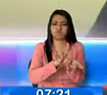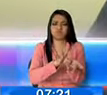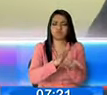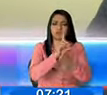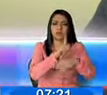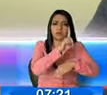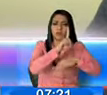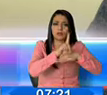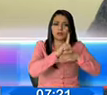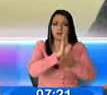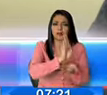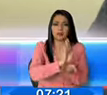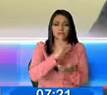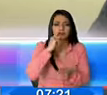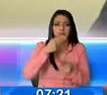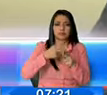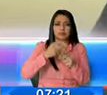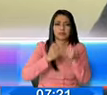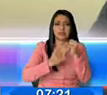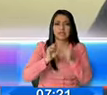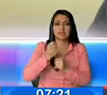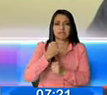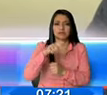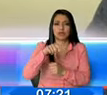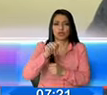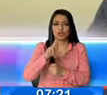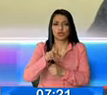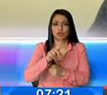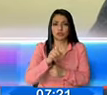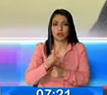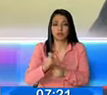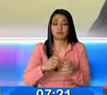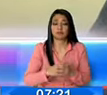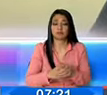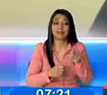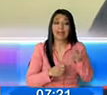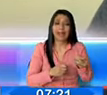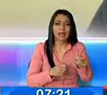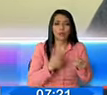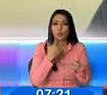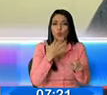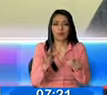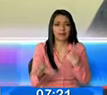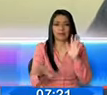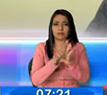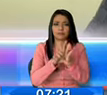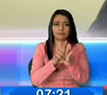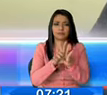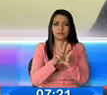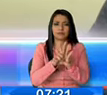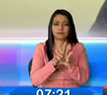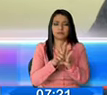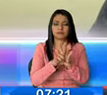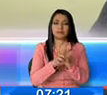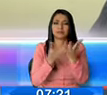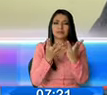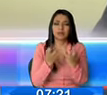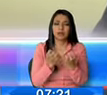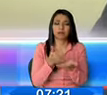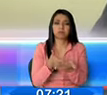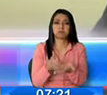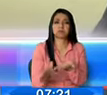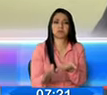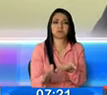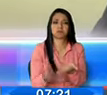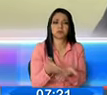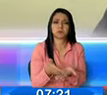inmediata del señor Richard Espinosa, quien de manera ilegal pretendió afectar